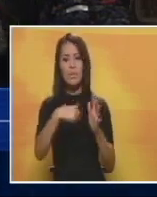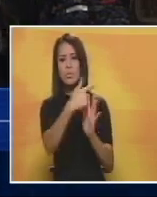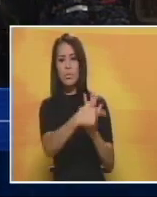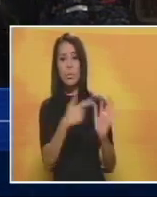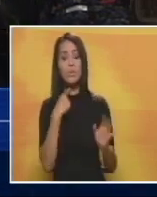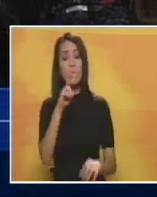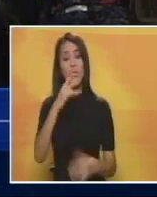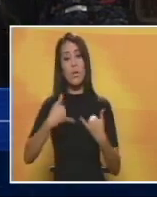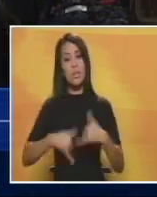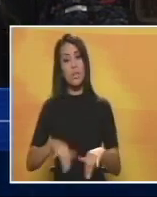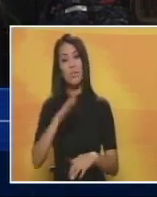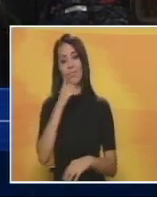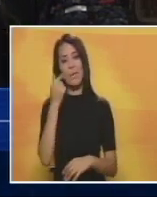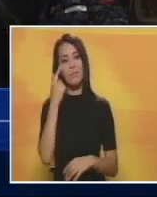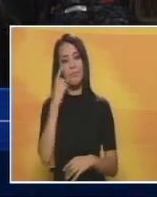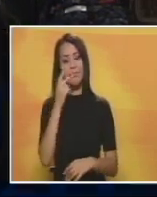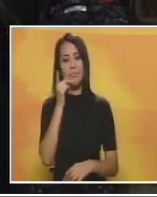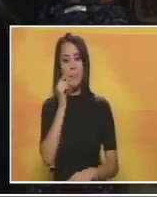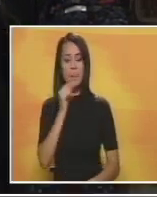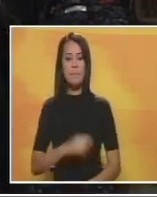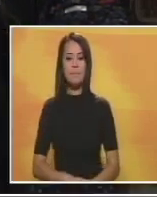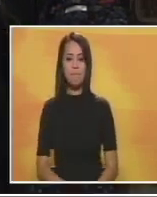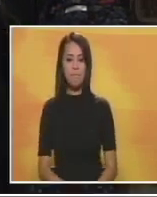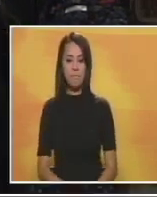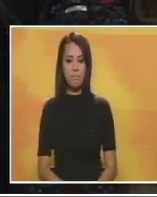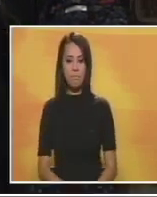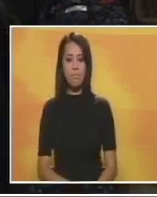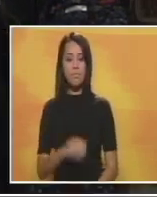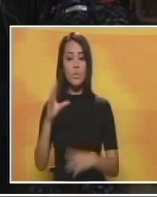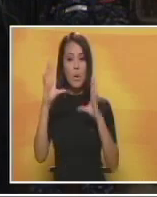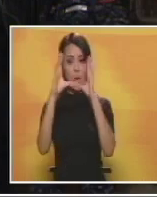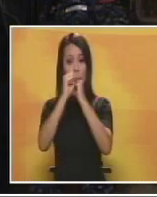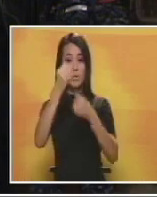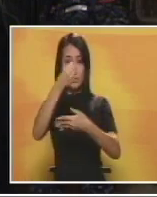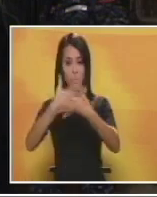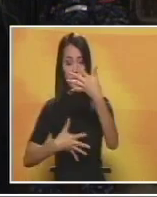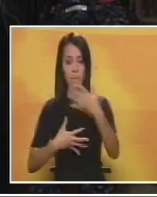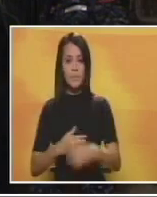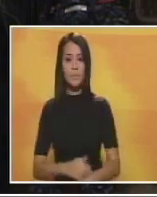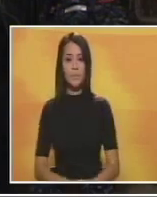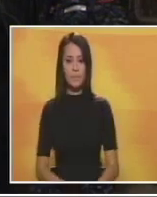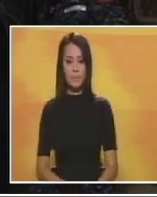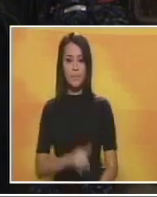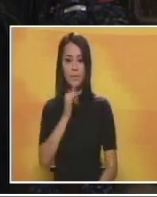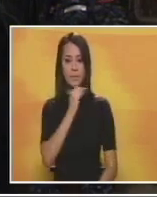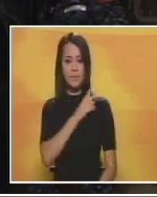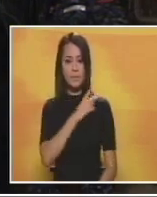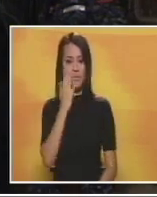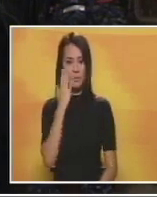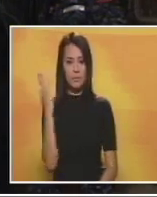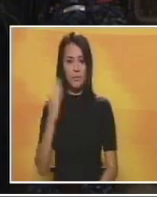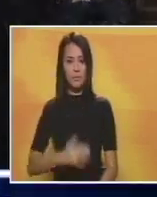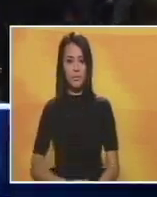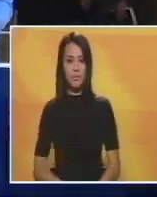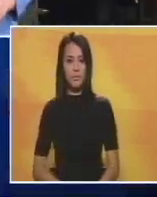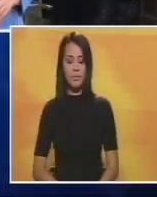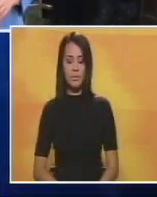2 hijos huérfanos. Con esta información, que será ampliada en la emisión estelar de su noticiero Venevisión, volvemos con